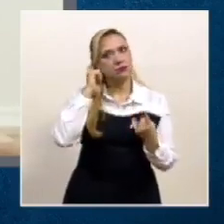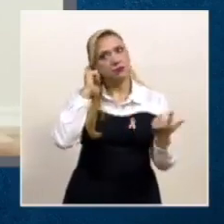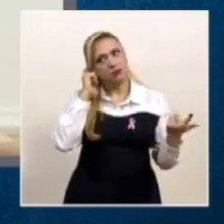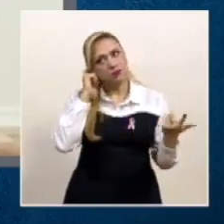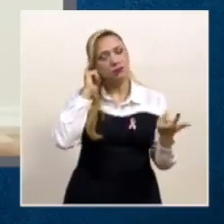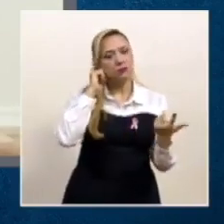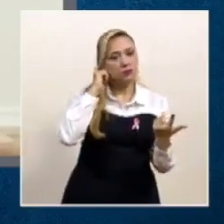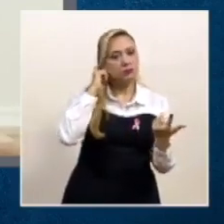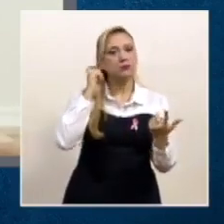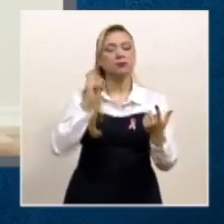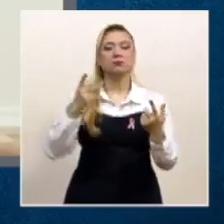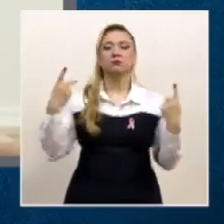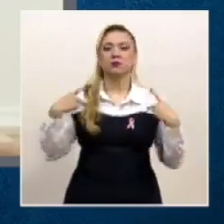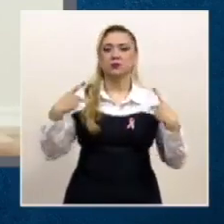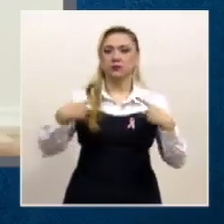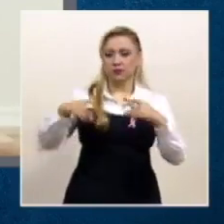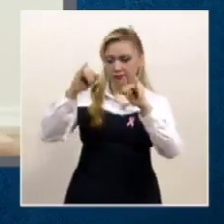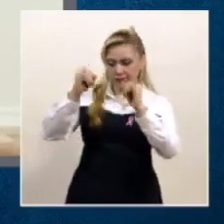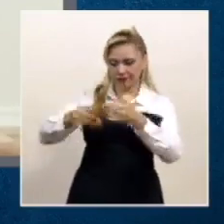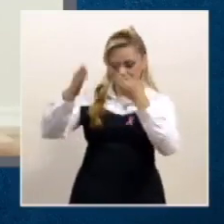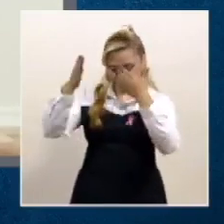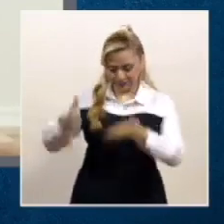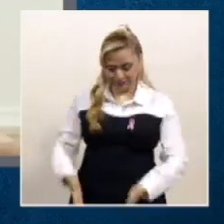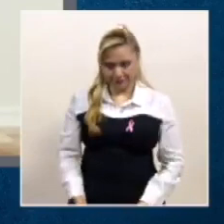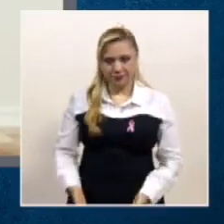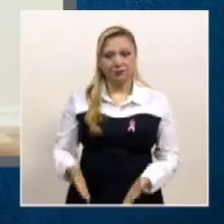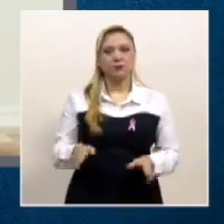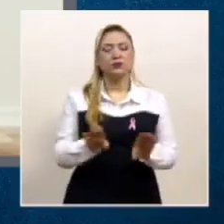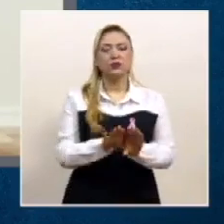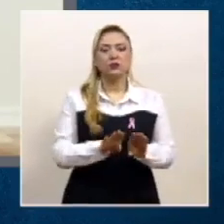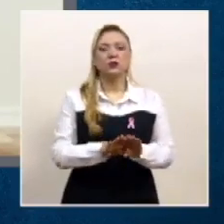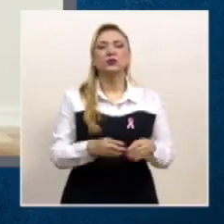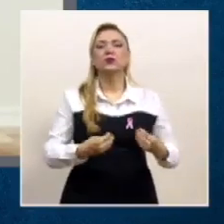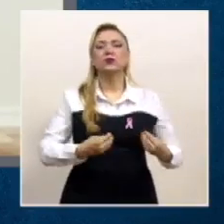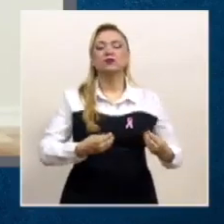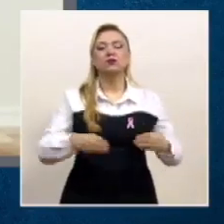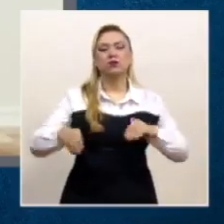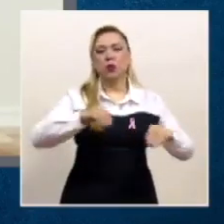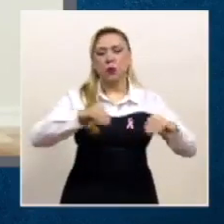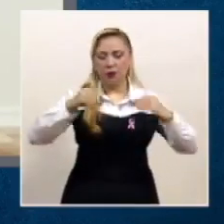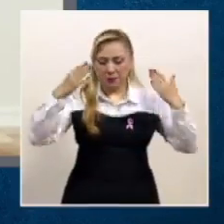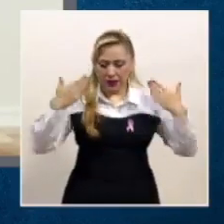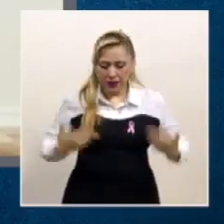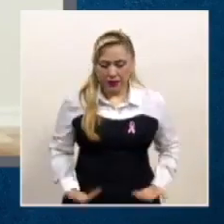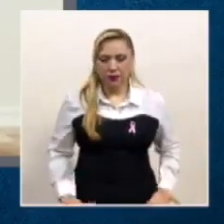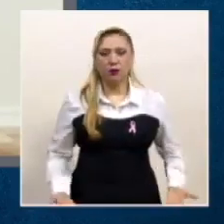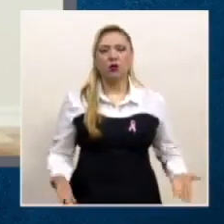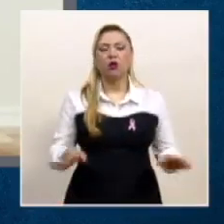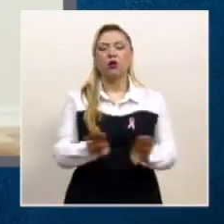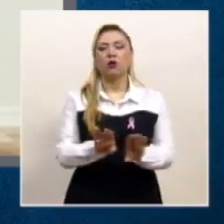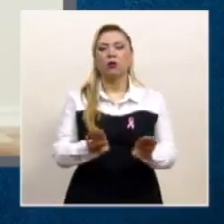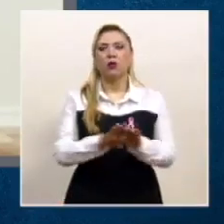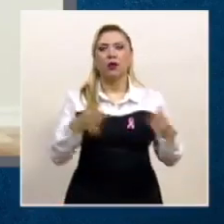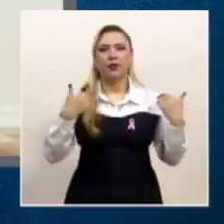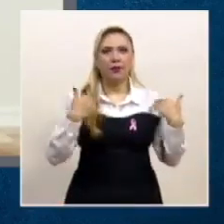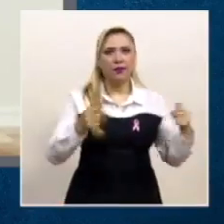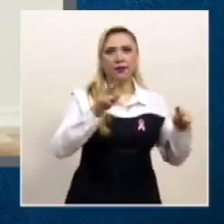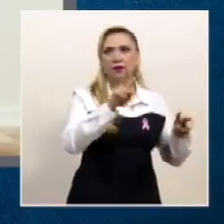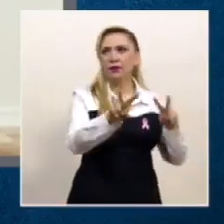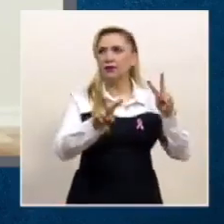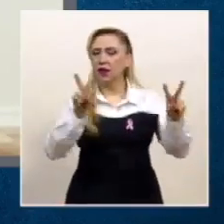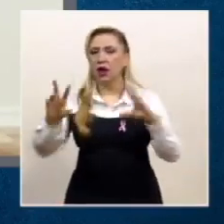condiciones individuales de la persona, es decir, la diversidad en el movimiento, en la manera de entender el mundo, en